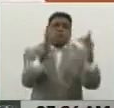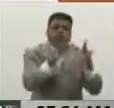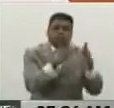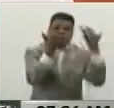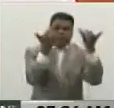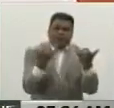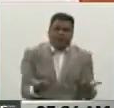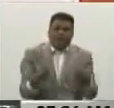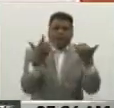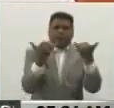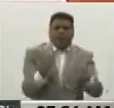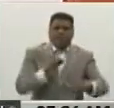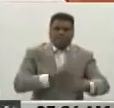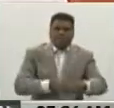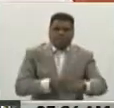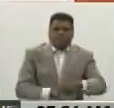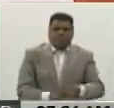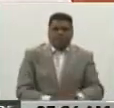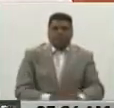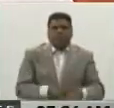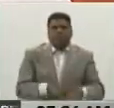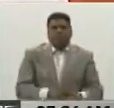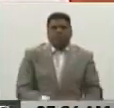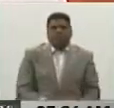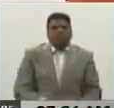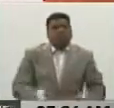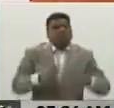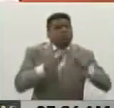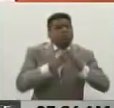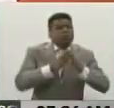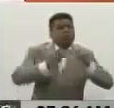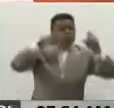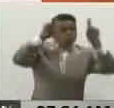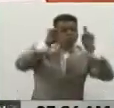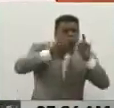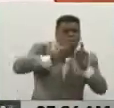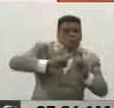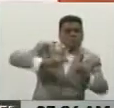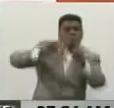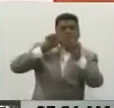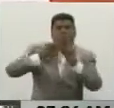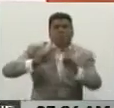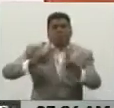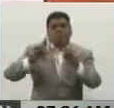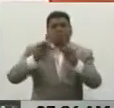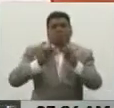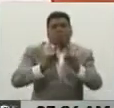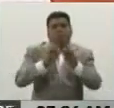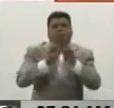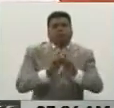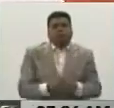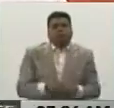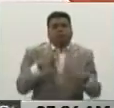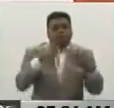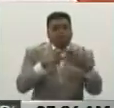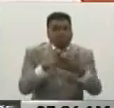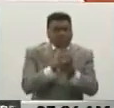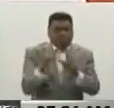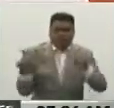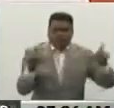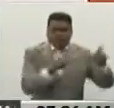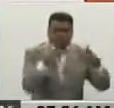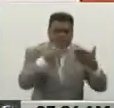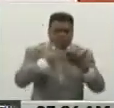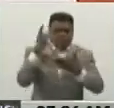momento de, bueno, educarnos en función de lo que es la comunicación digital, porque ahora con ese plano servido a nosotros nos